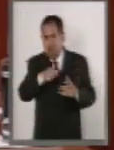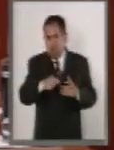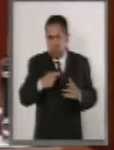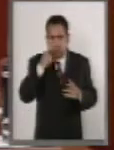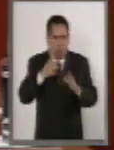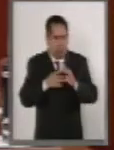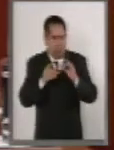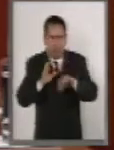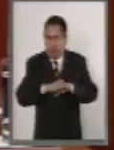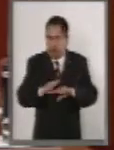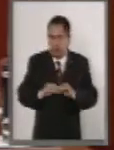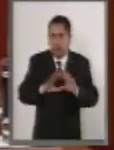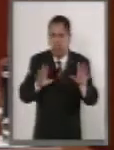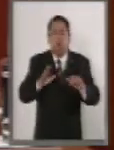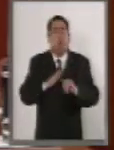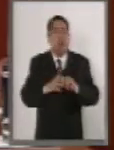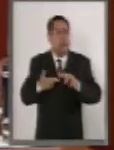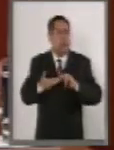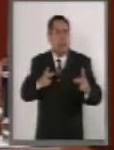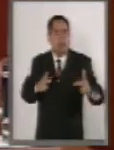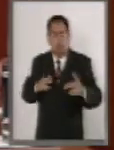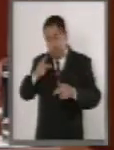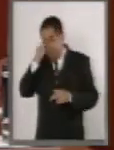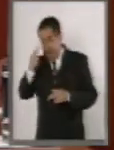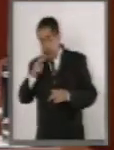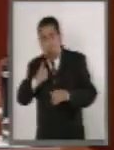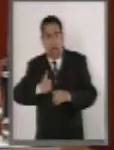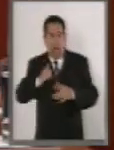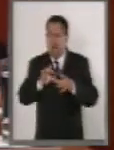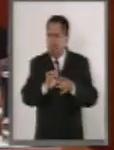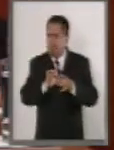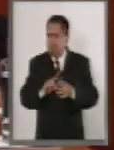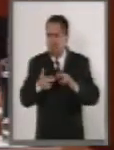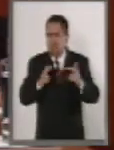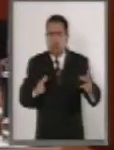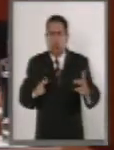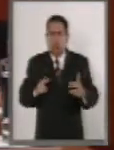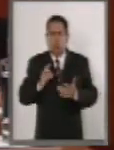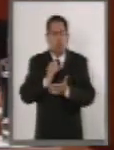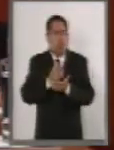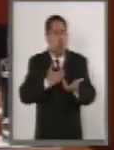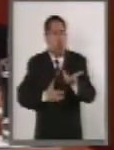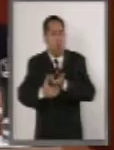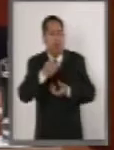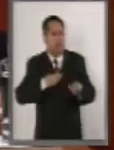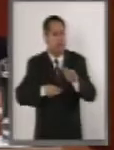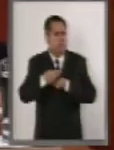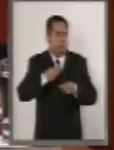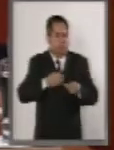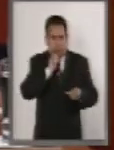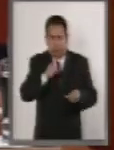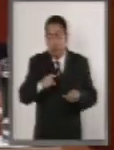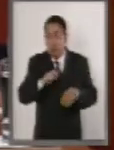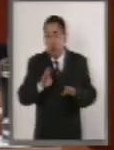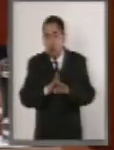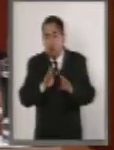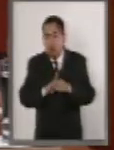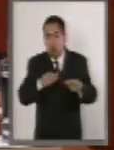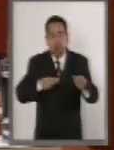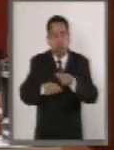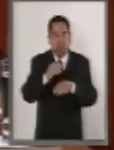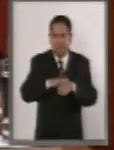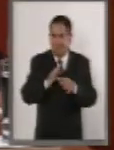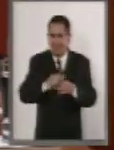deje muy clara la relación que existe entre México y Canadá, no solo como socios comerciales, sino también de manera